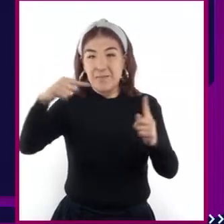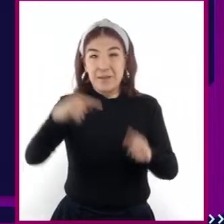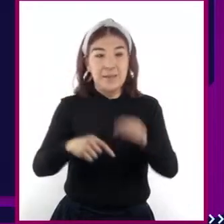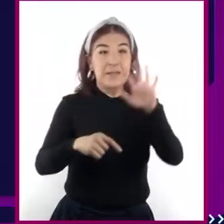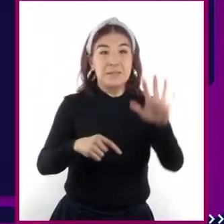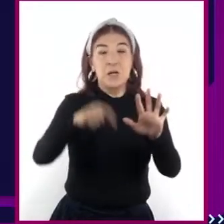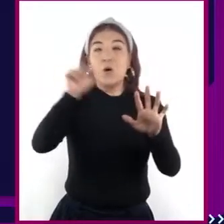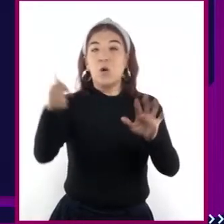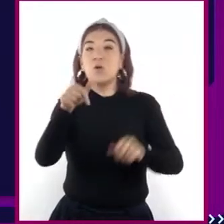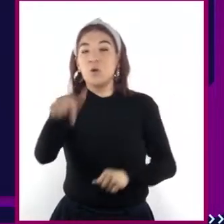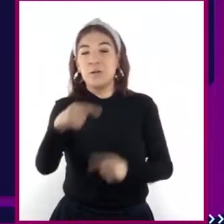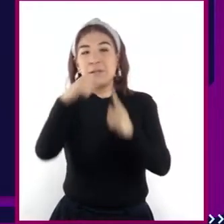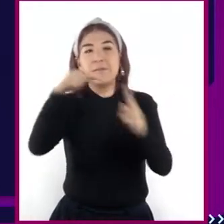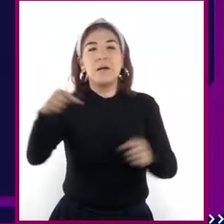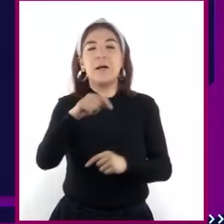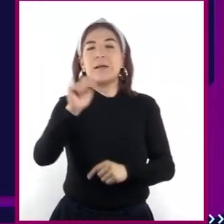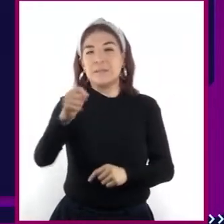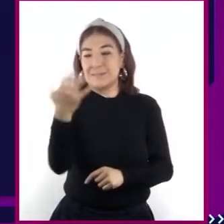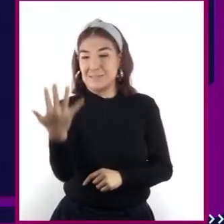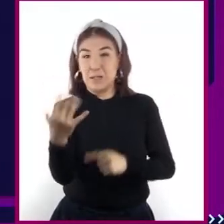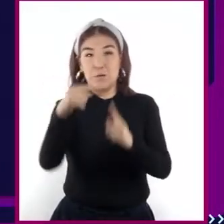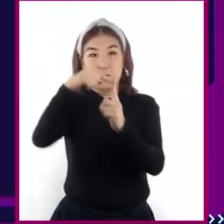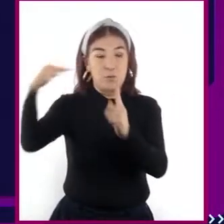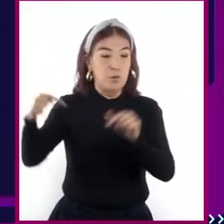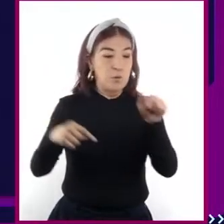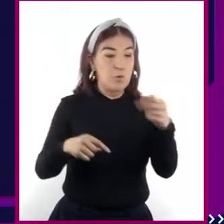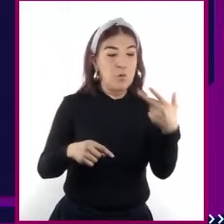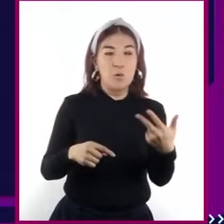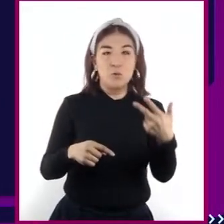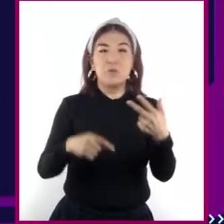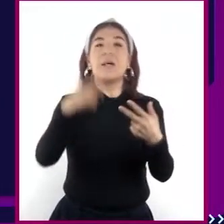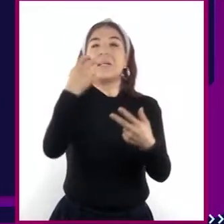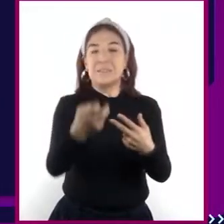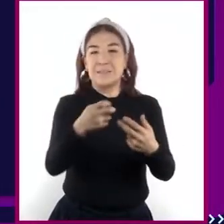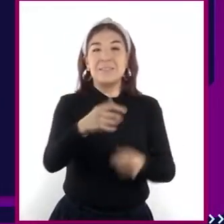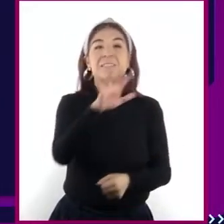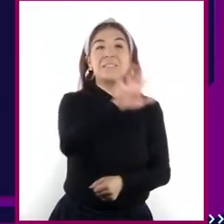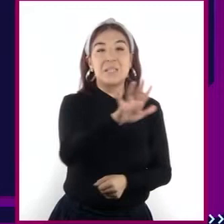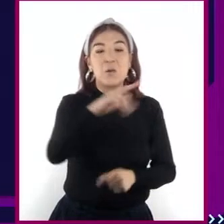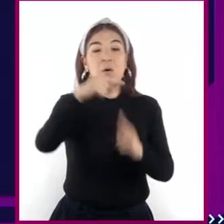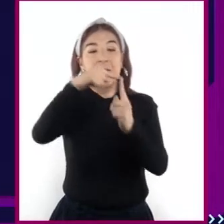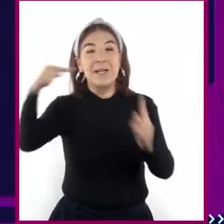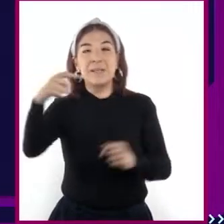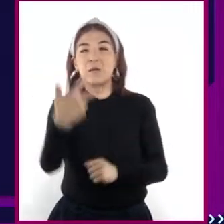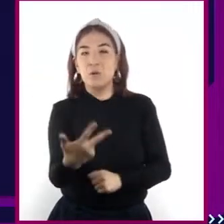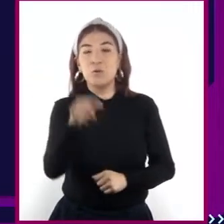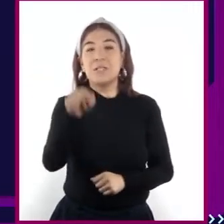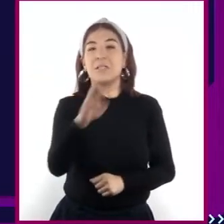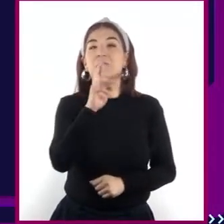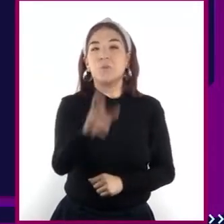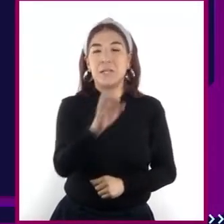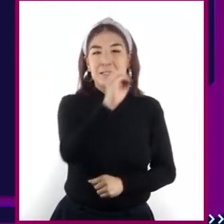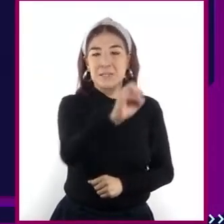denominador 8 será el divisor. De esta manera dividimos 5 entre 8, lo que da como resultado